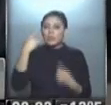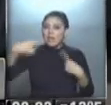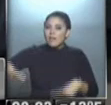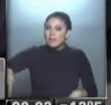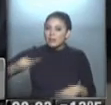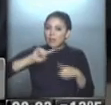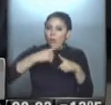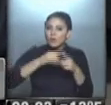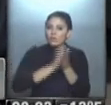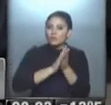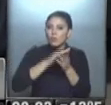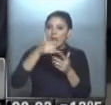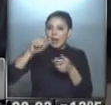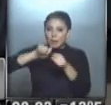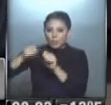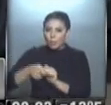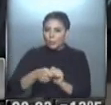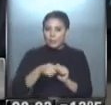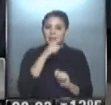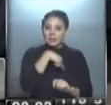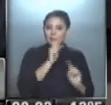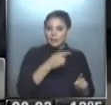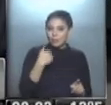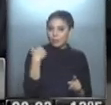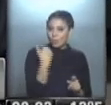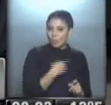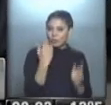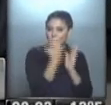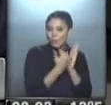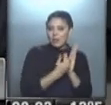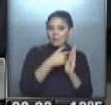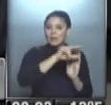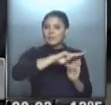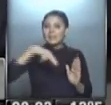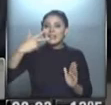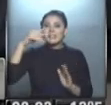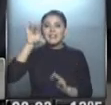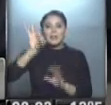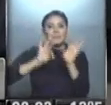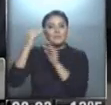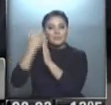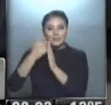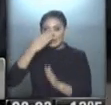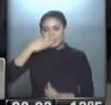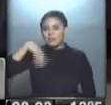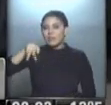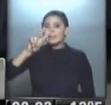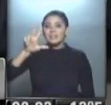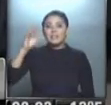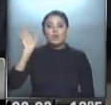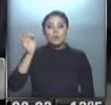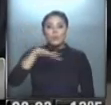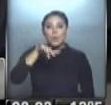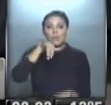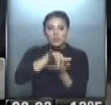política en ese sentido y por suerte sabemos que estamos entre los tres finalistas así que el 23 de octubre en la onu en nueva